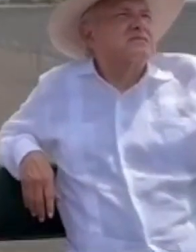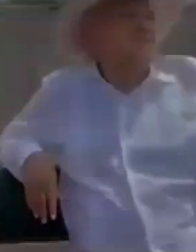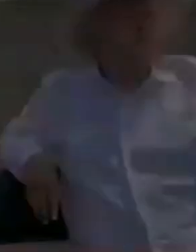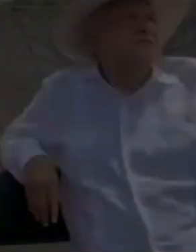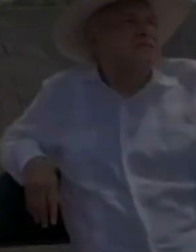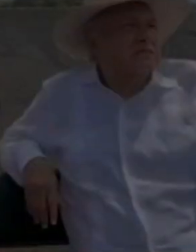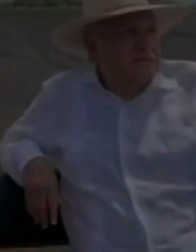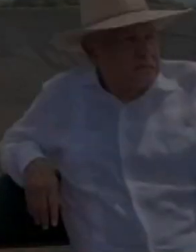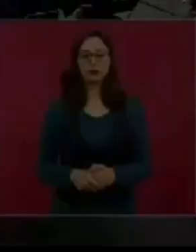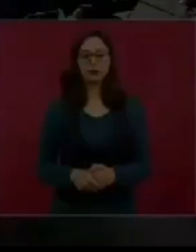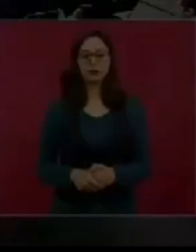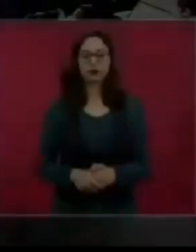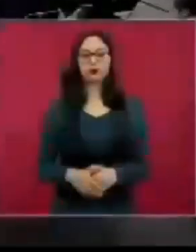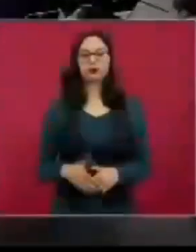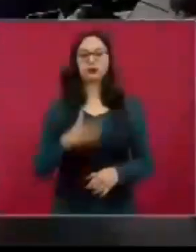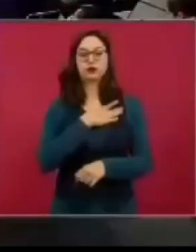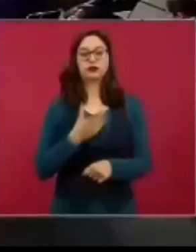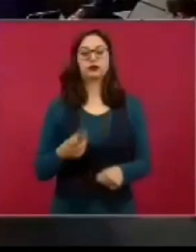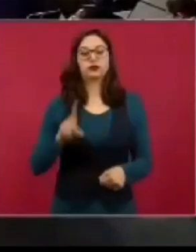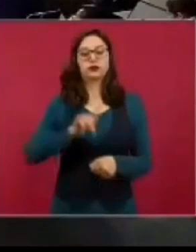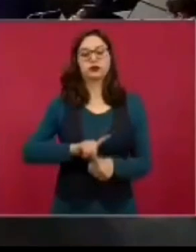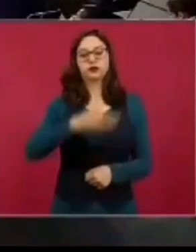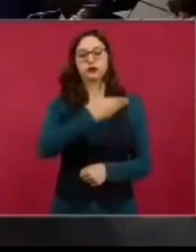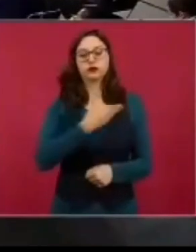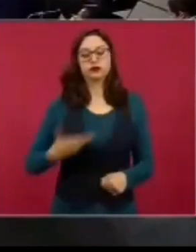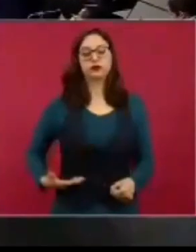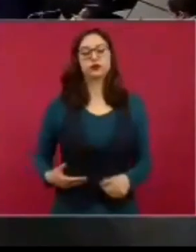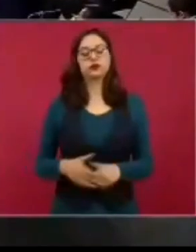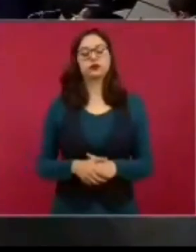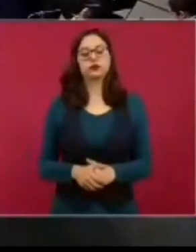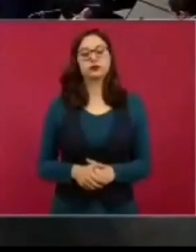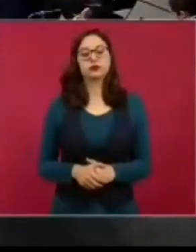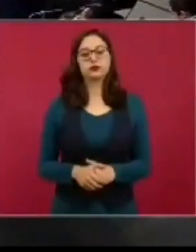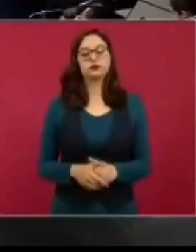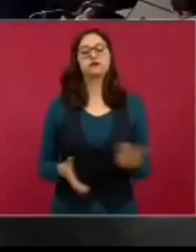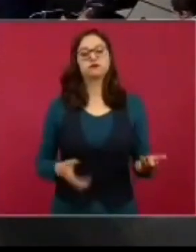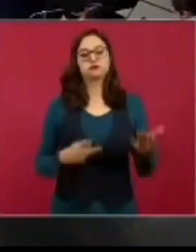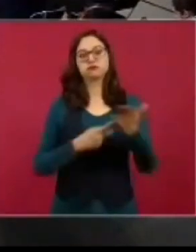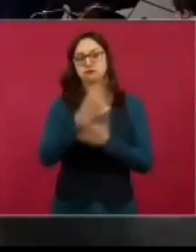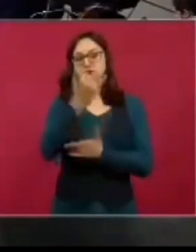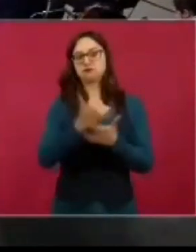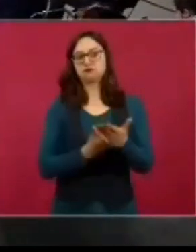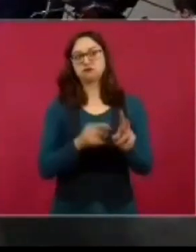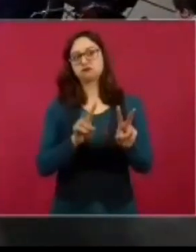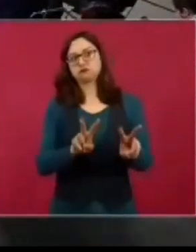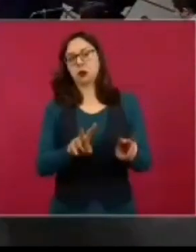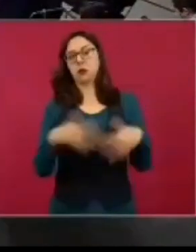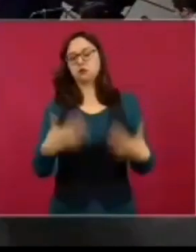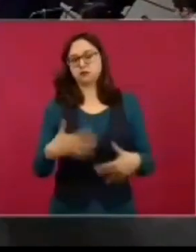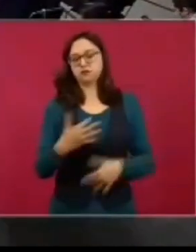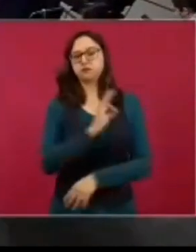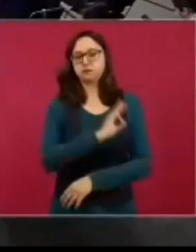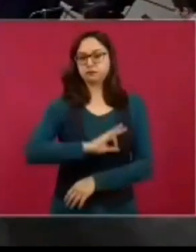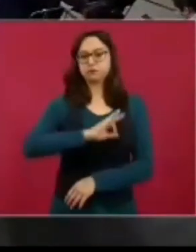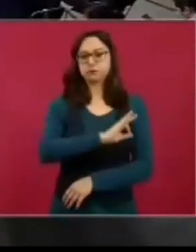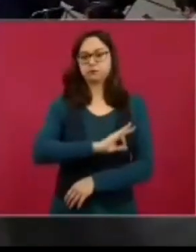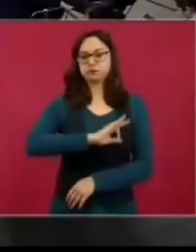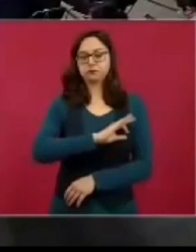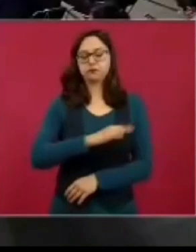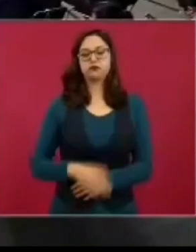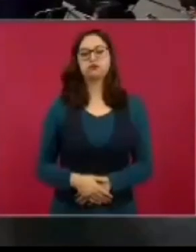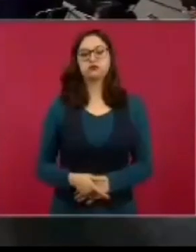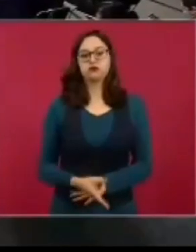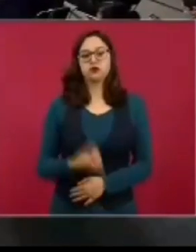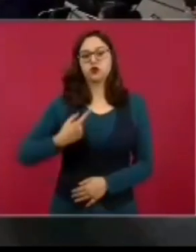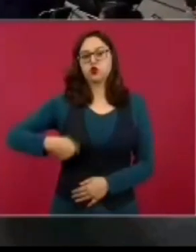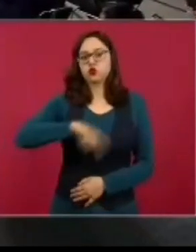especificada para la producción en charola. Señor presidente, felicidades por el proyecto. Nosotros que venimos de fuera, pues obviamente nos